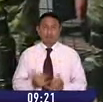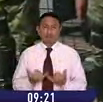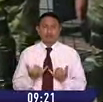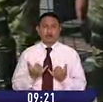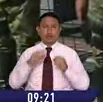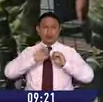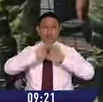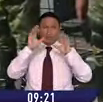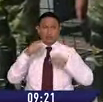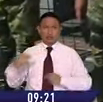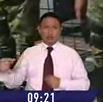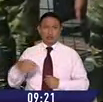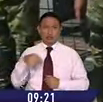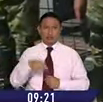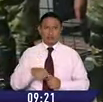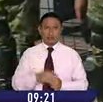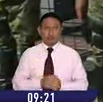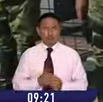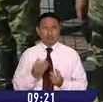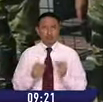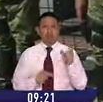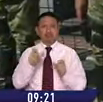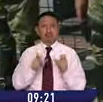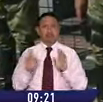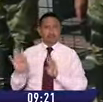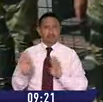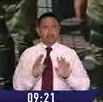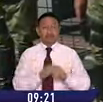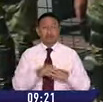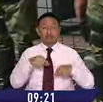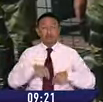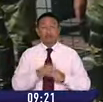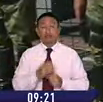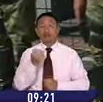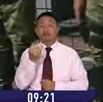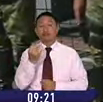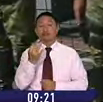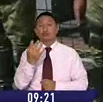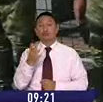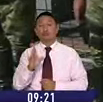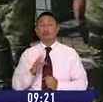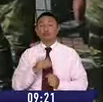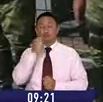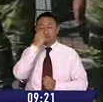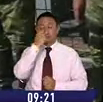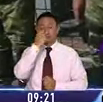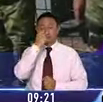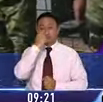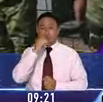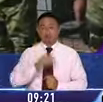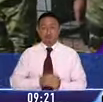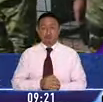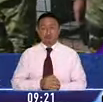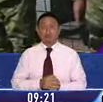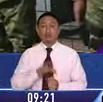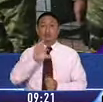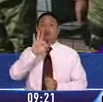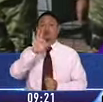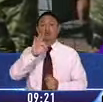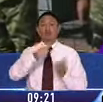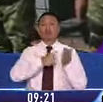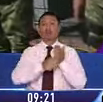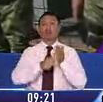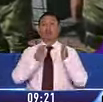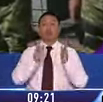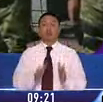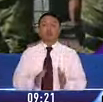de la mañana ya se registra bastante movimiento. Hemos contabilizado que han ingresado ya al Palacio de Carondelet al menos 9